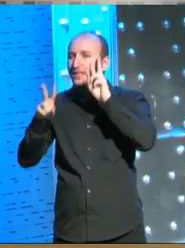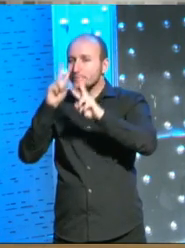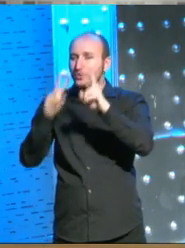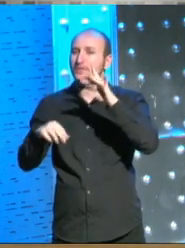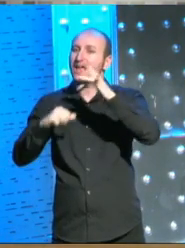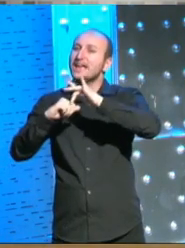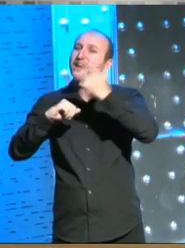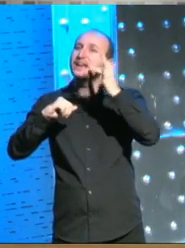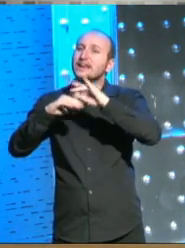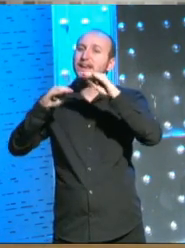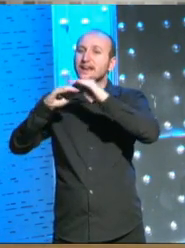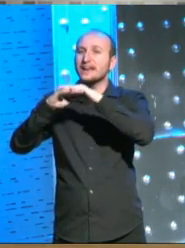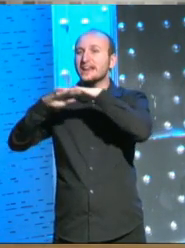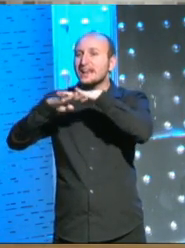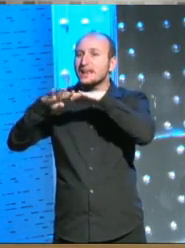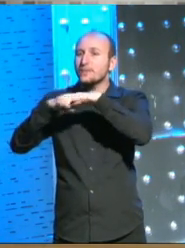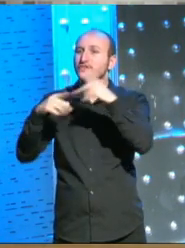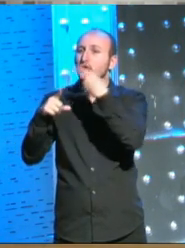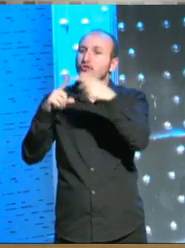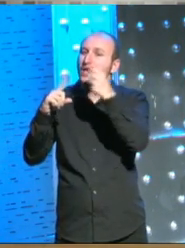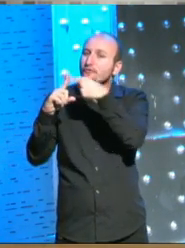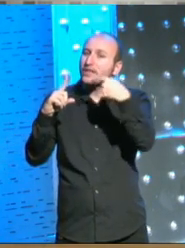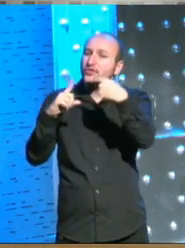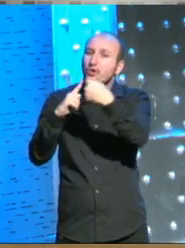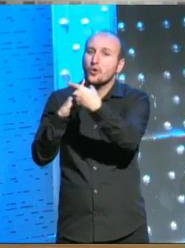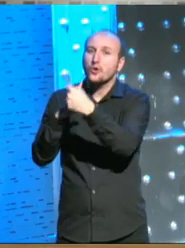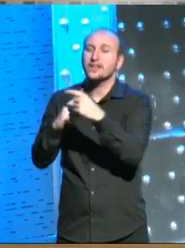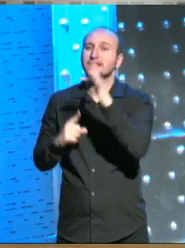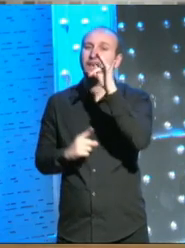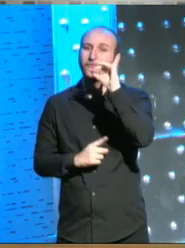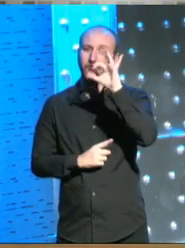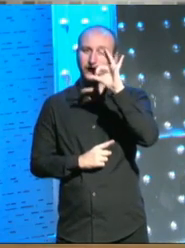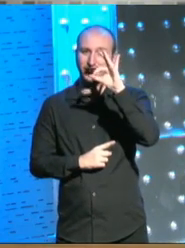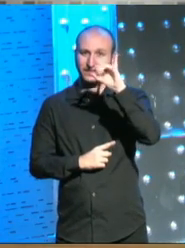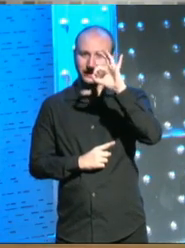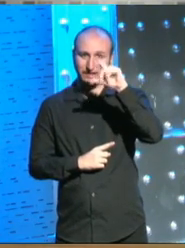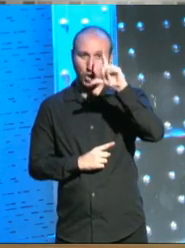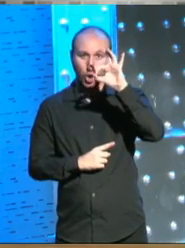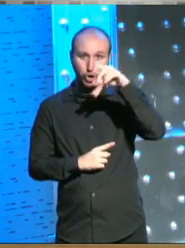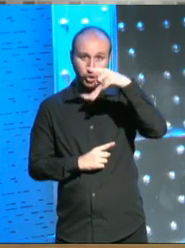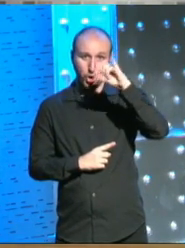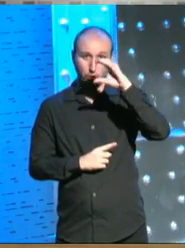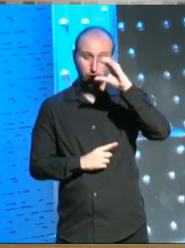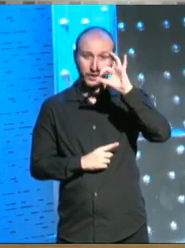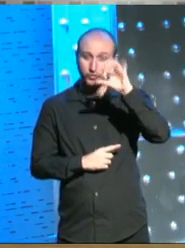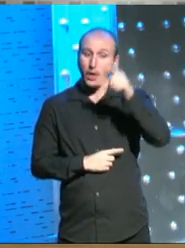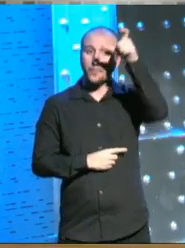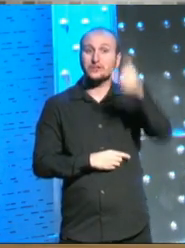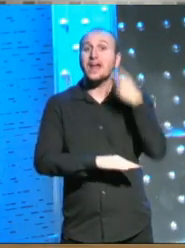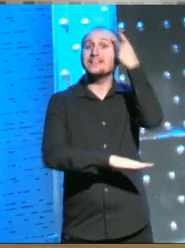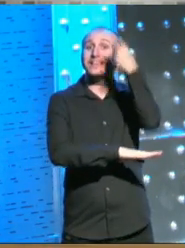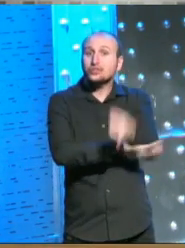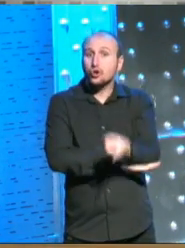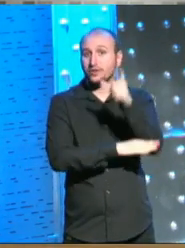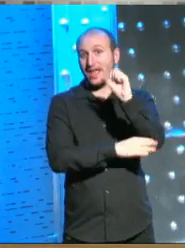2 factores fisiológicos. Y Avatar, del famoso James Cameron, el de Titanic, el de